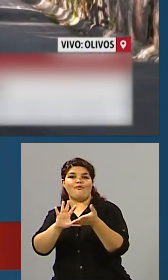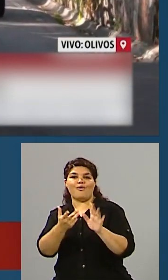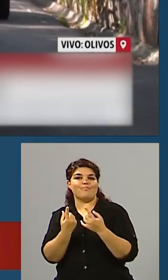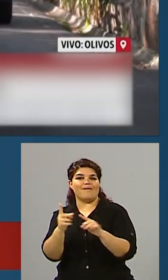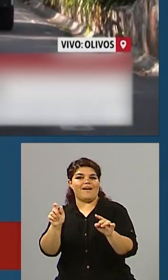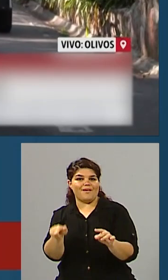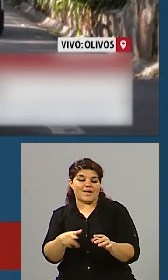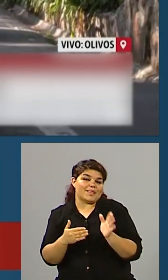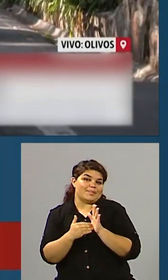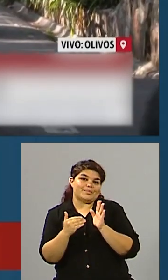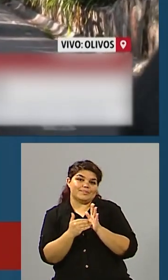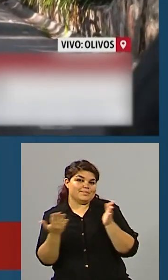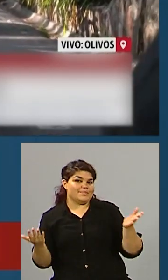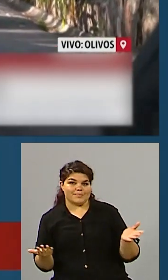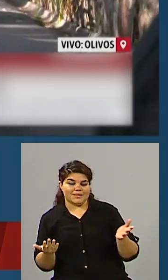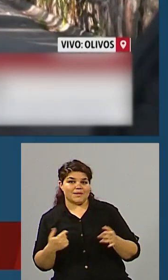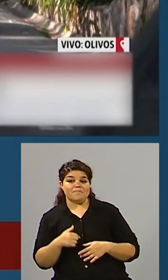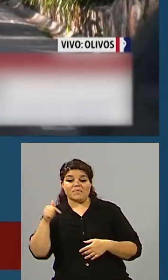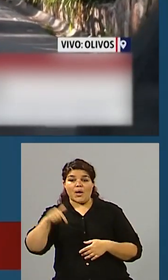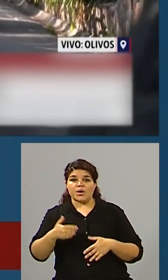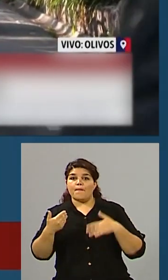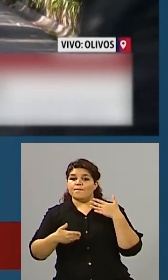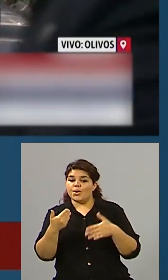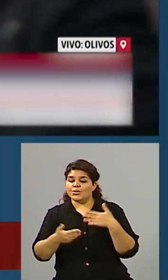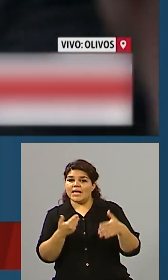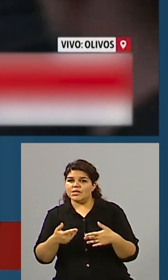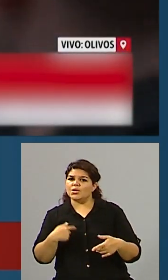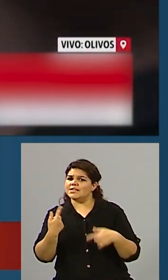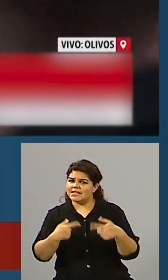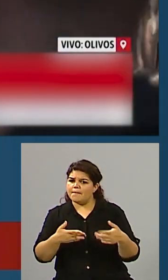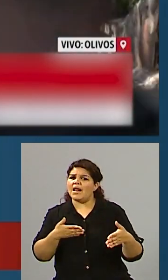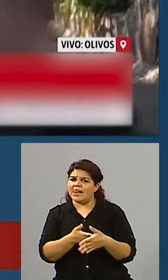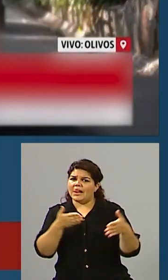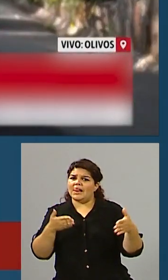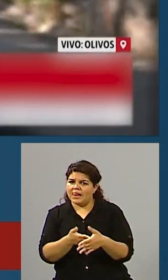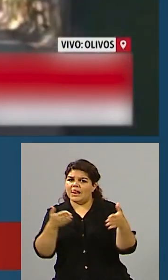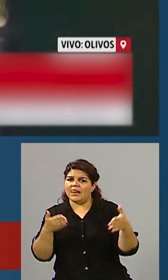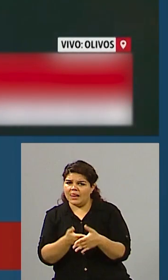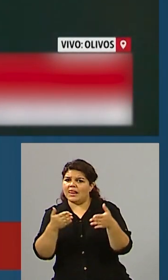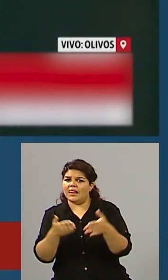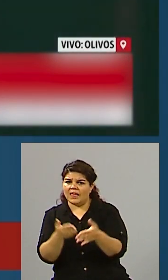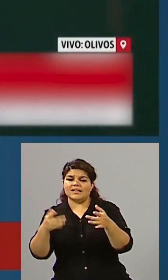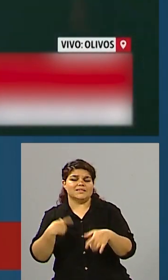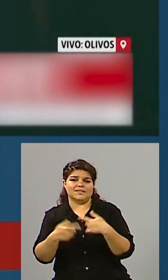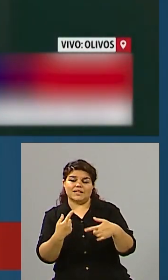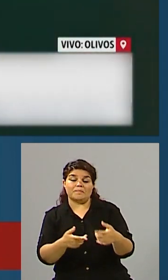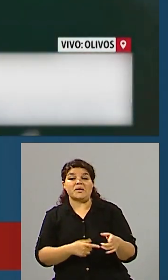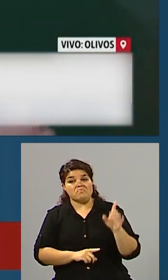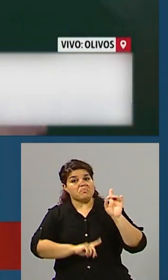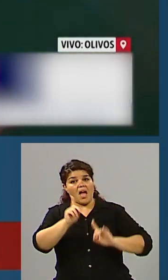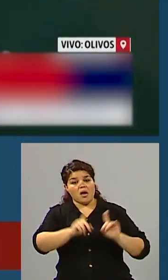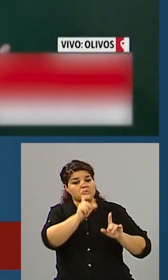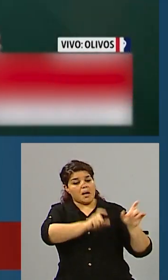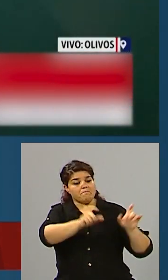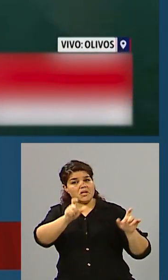evaluación lo que ha sido este proceso tan disruptivo. Y efectivamente, si aquellos que se inclinaron por Javier Milei en